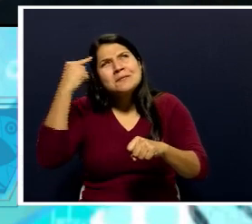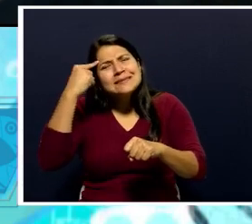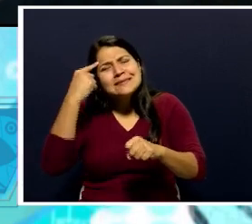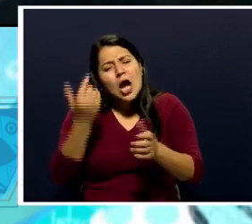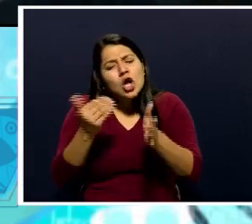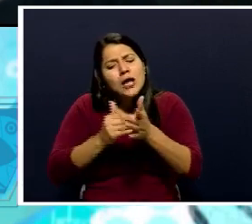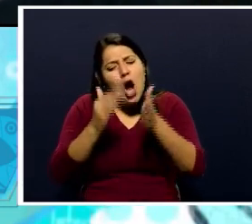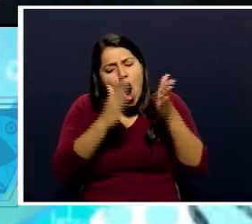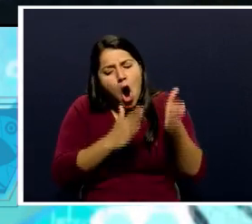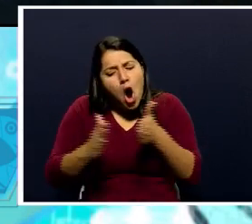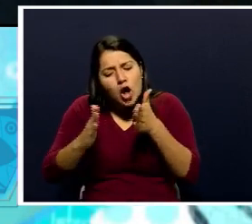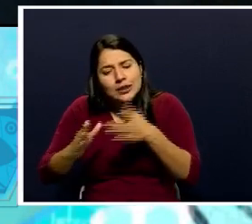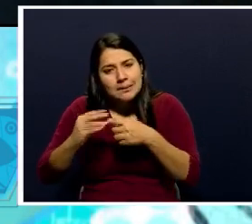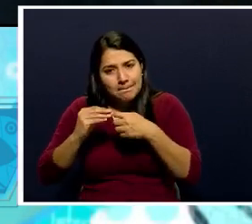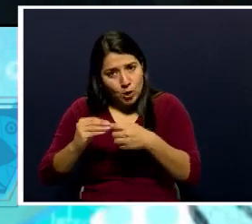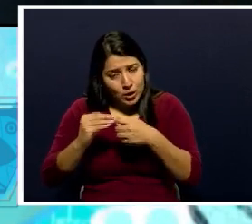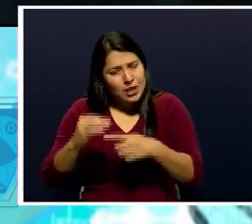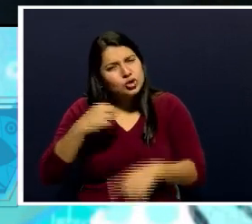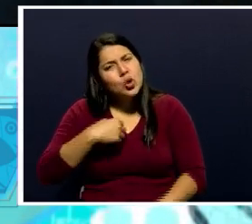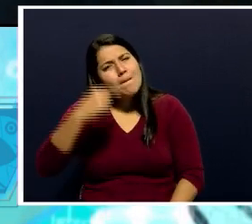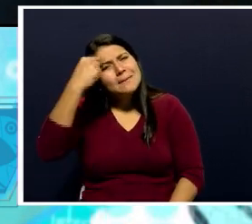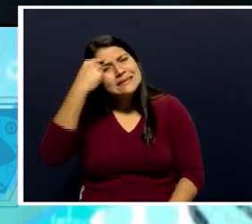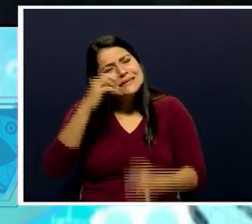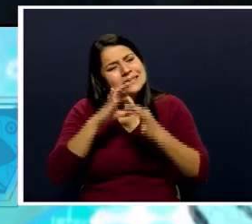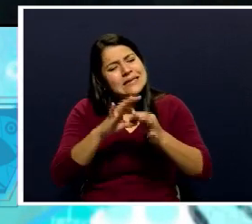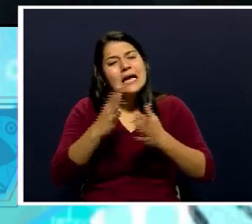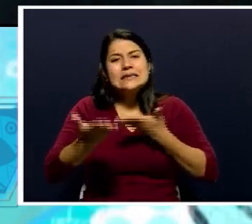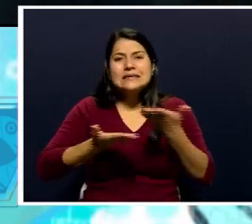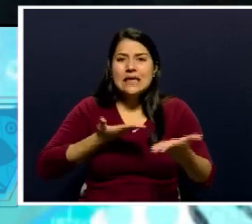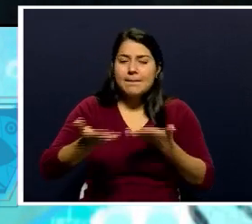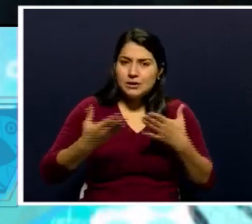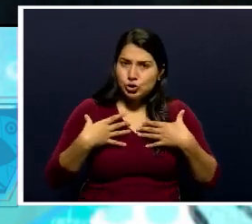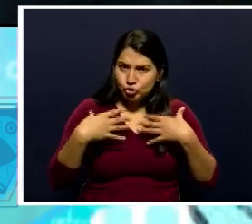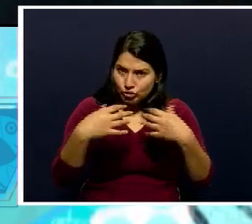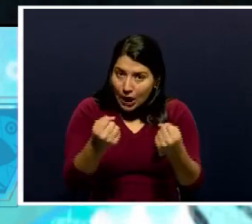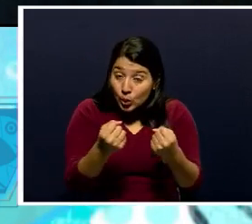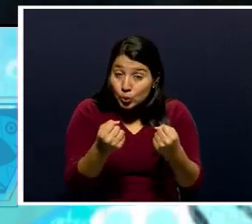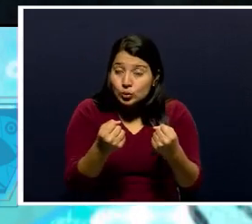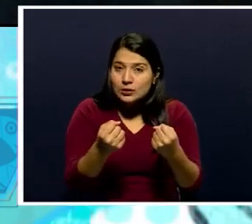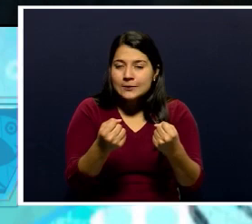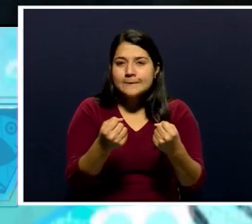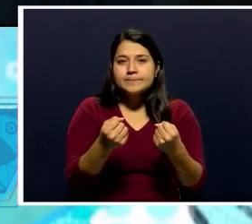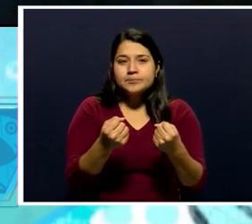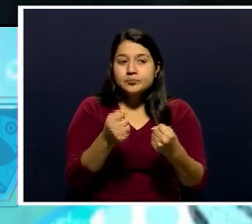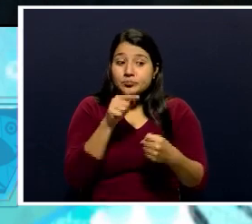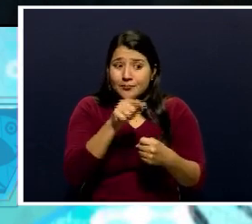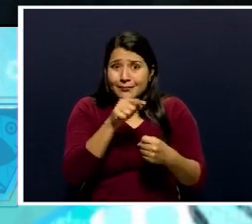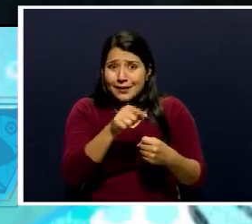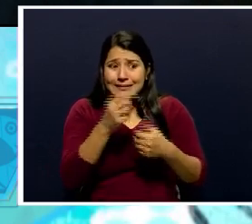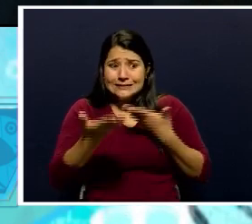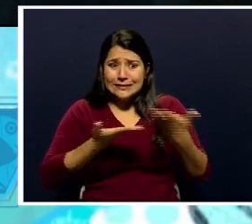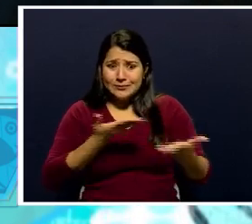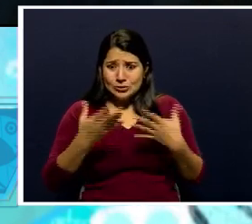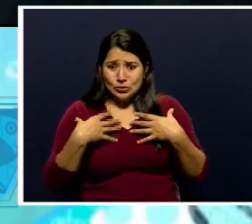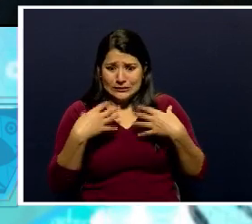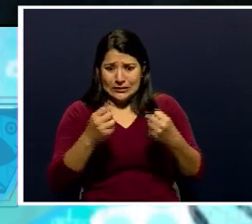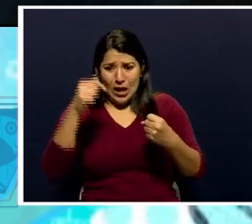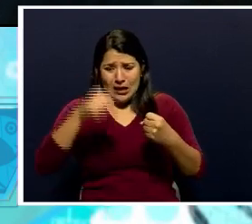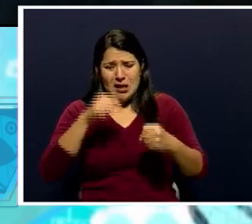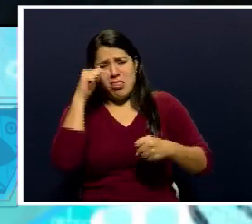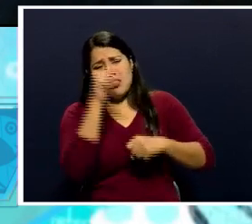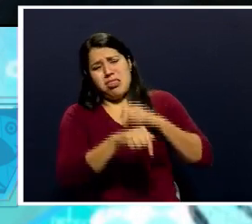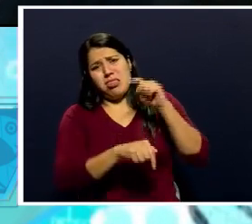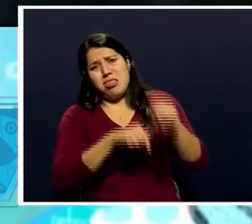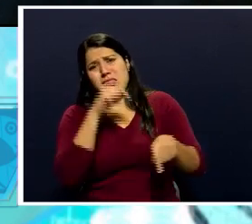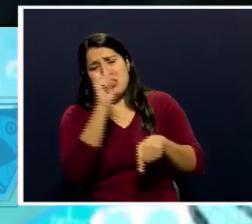Pensaba en el tema de los servicios de salud. Habían estado bajo fuerte crítica los